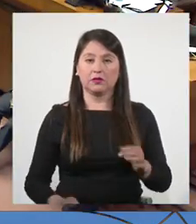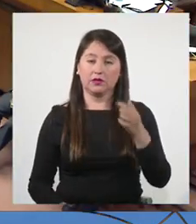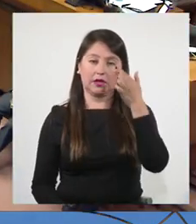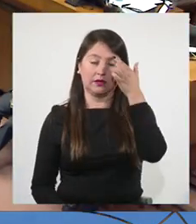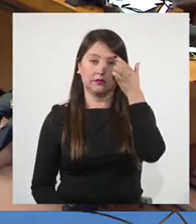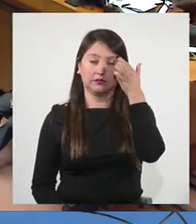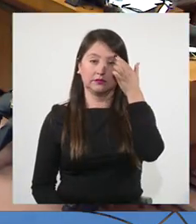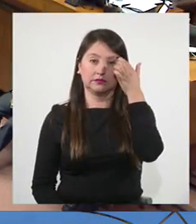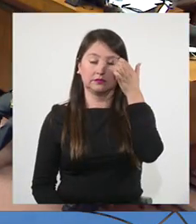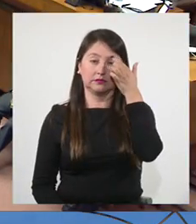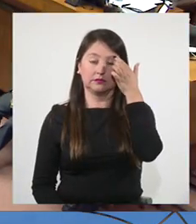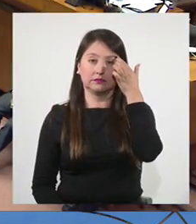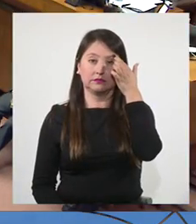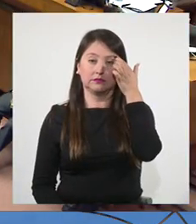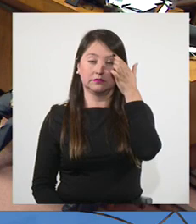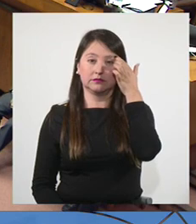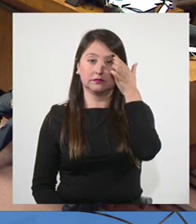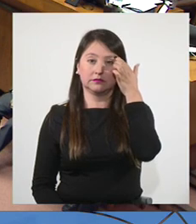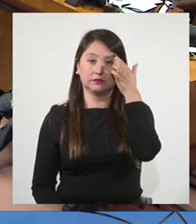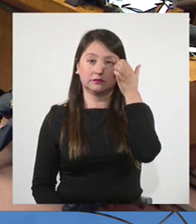Señores...